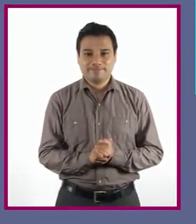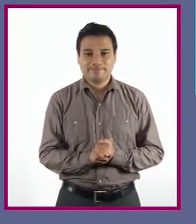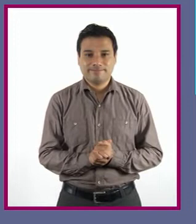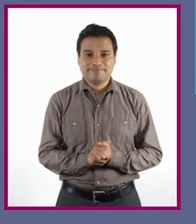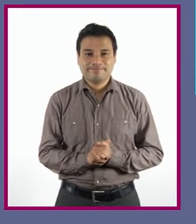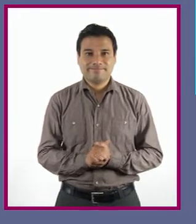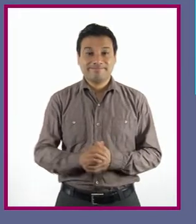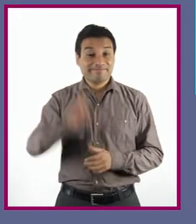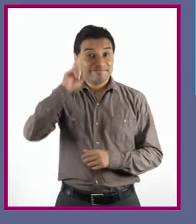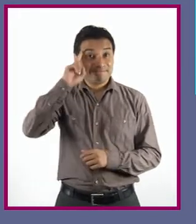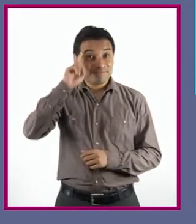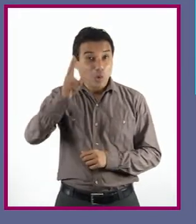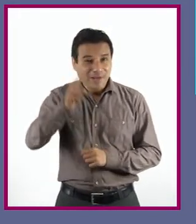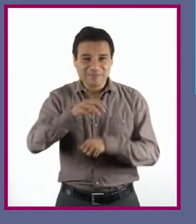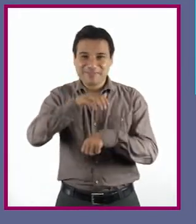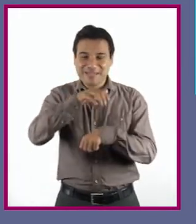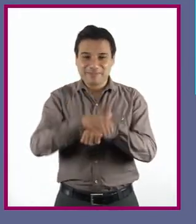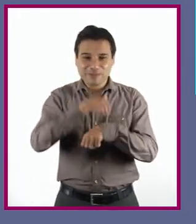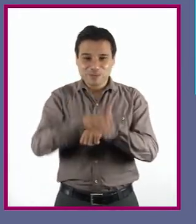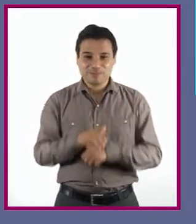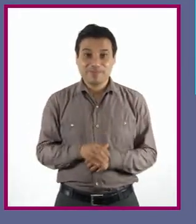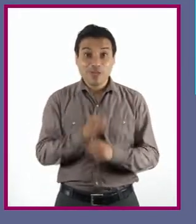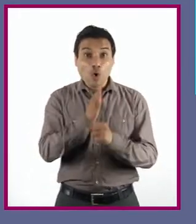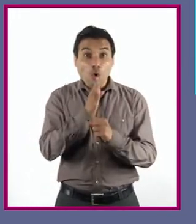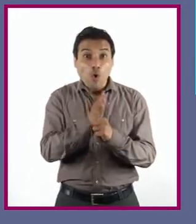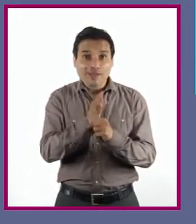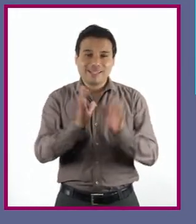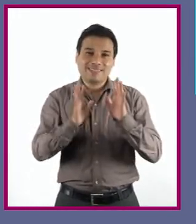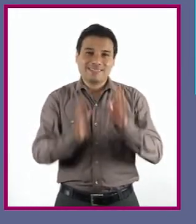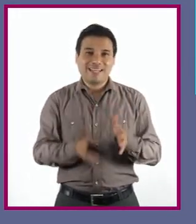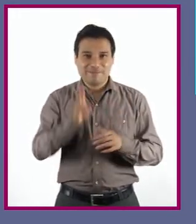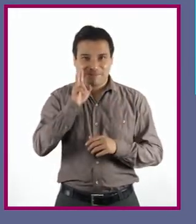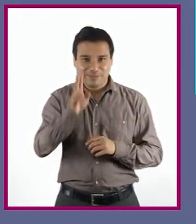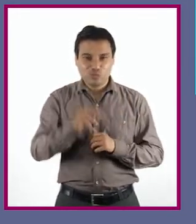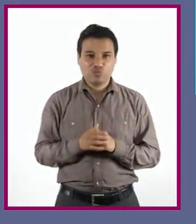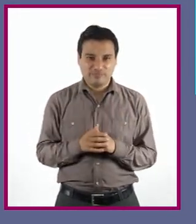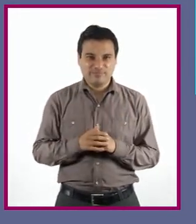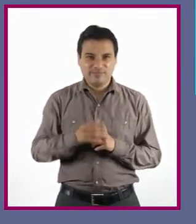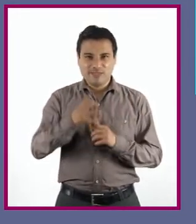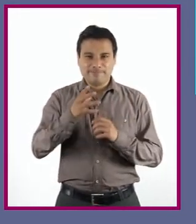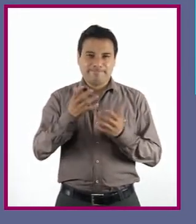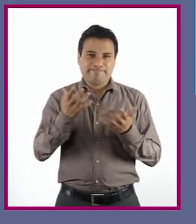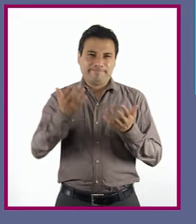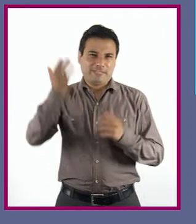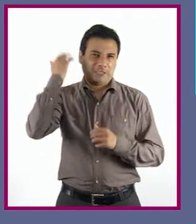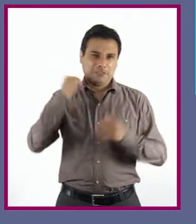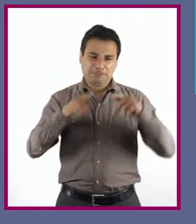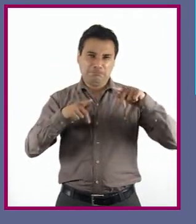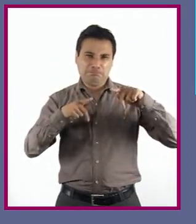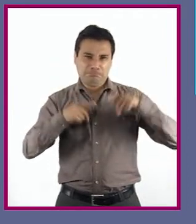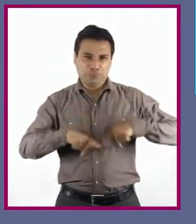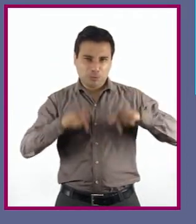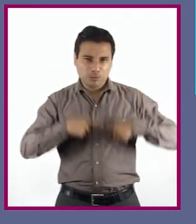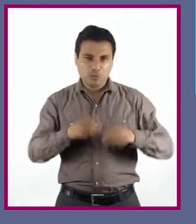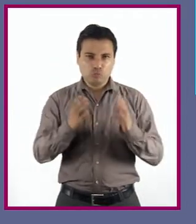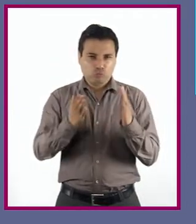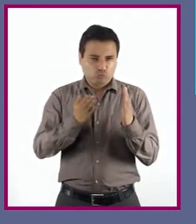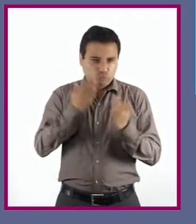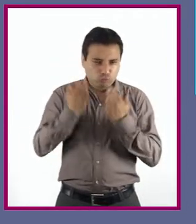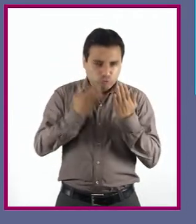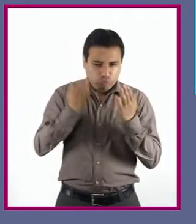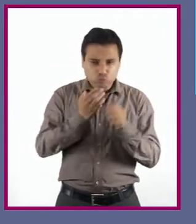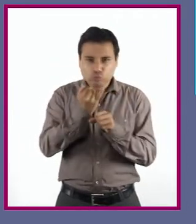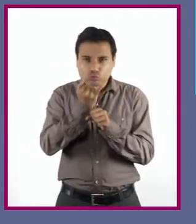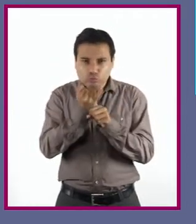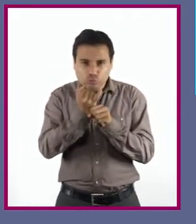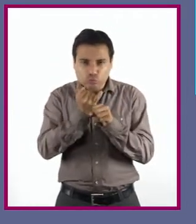Hola de nuevo, amigos. Hasta hoy hemos visto que todos los conocimientos que aportaron los inventores y estudiosos de hace muchos